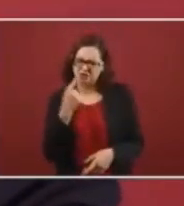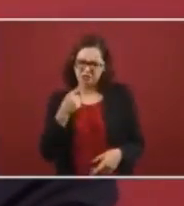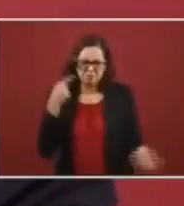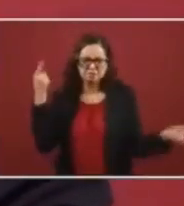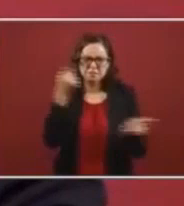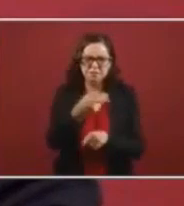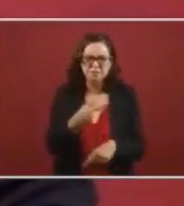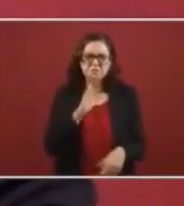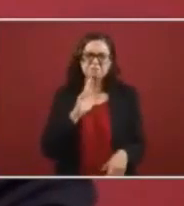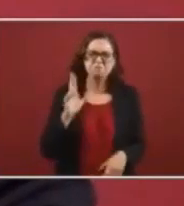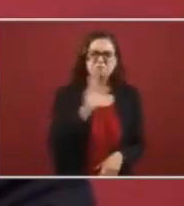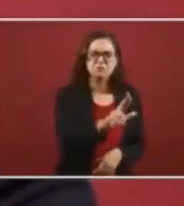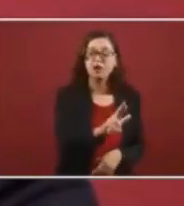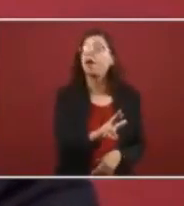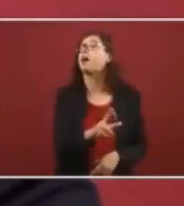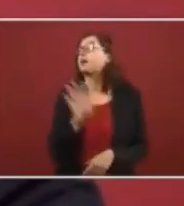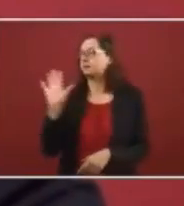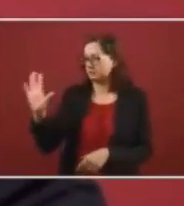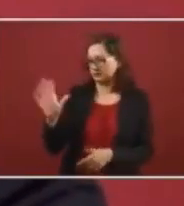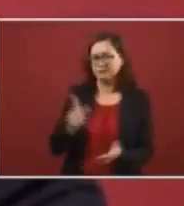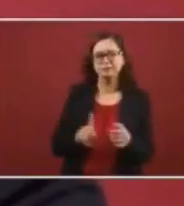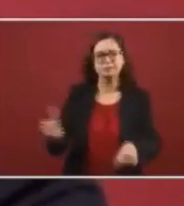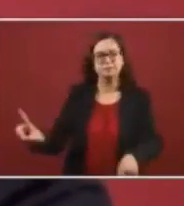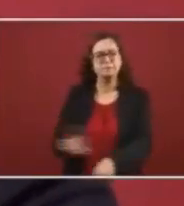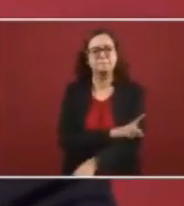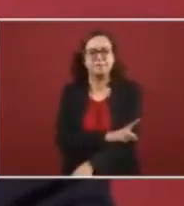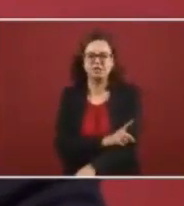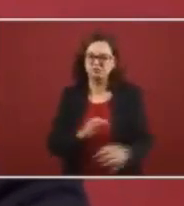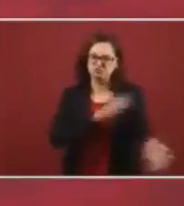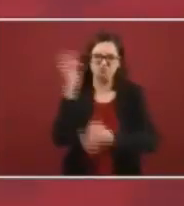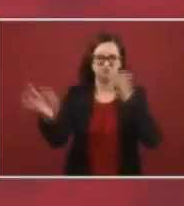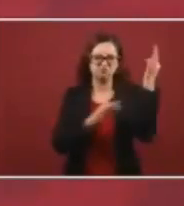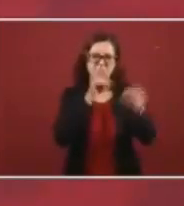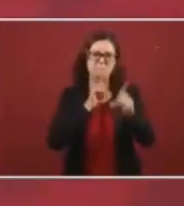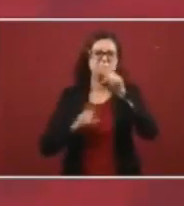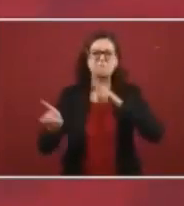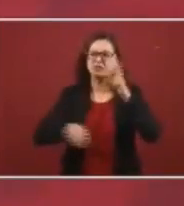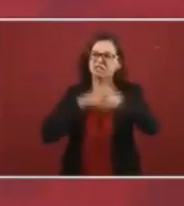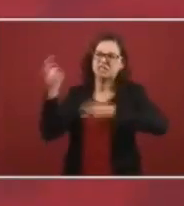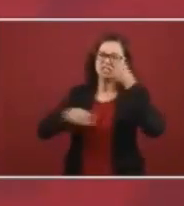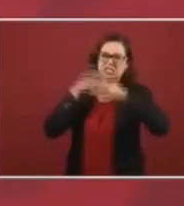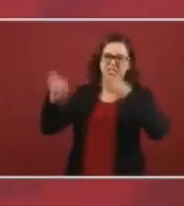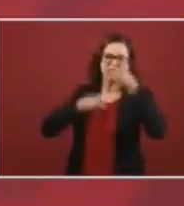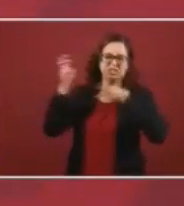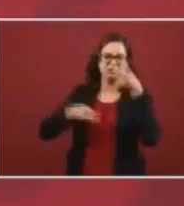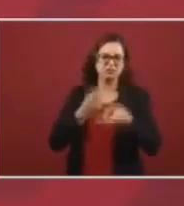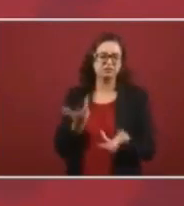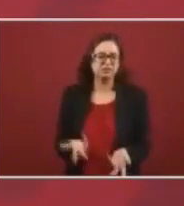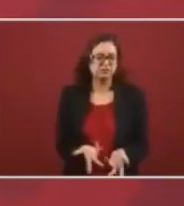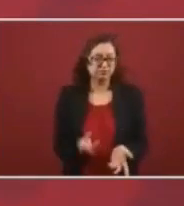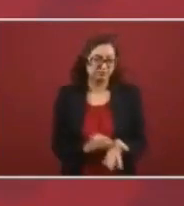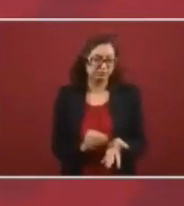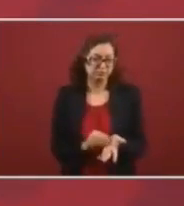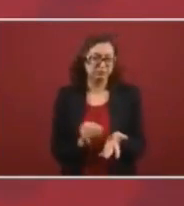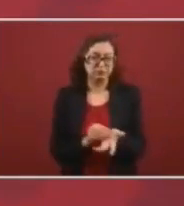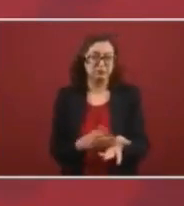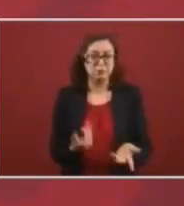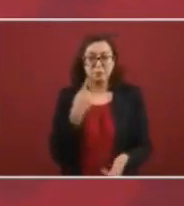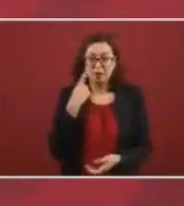de campañas de desprestigio. Ahora Corbyn en el Reino